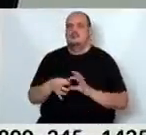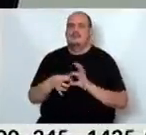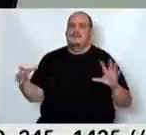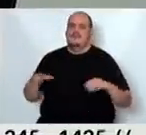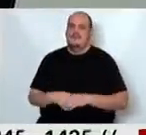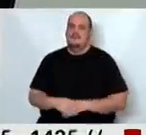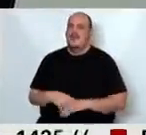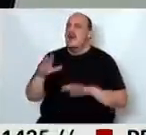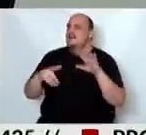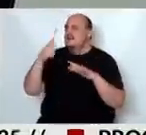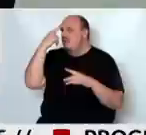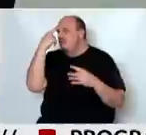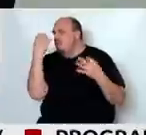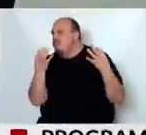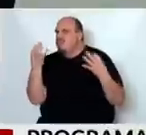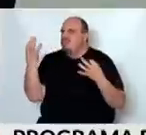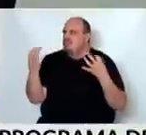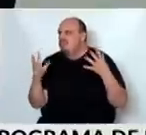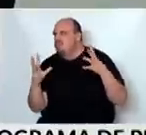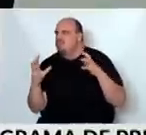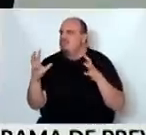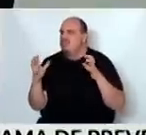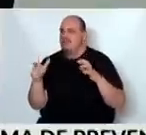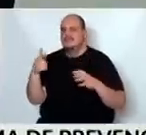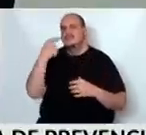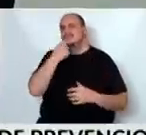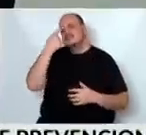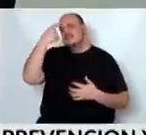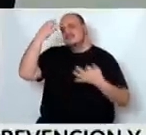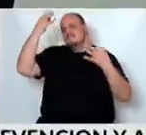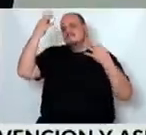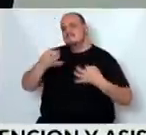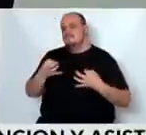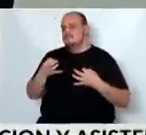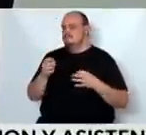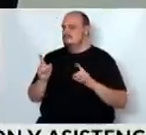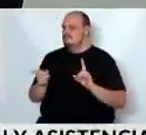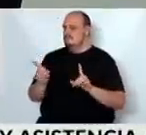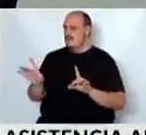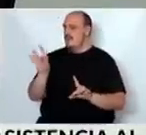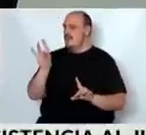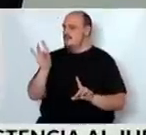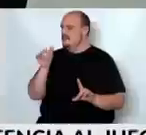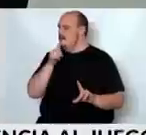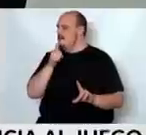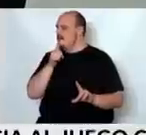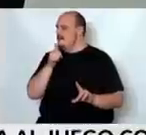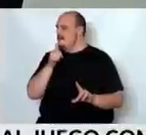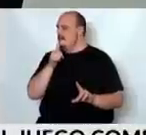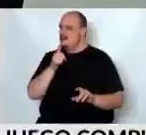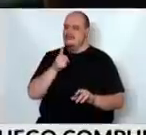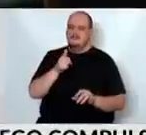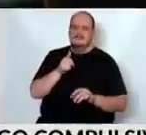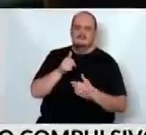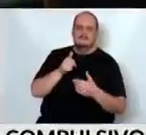perdés la conciencia. Entonces, cuando uno tiene la plena conciencia, puedes elegir. Sí. Quiero tomar agua, no quiero tomar agua, quiero